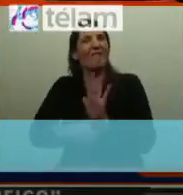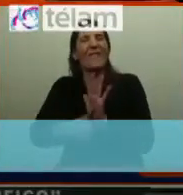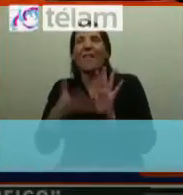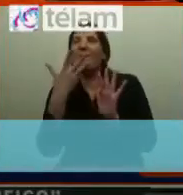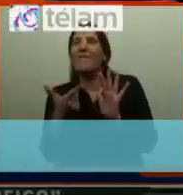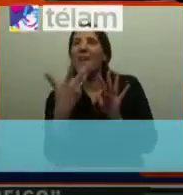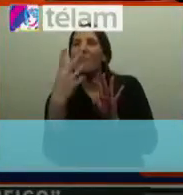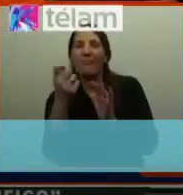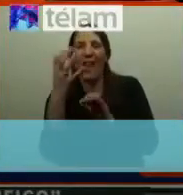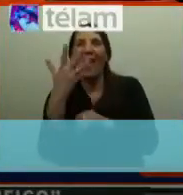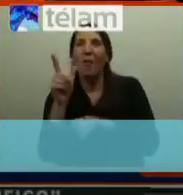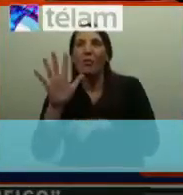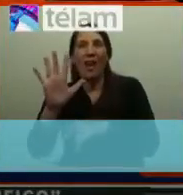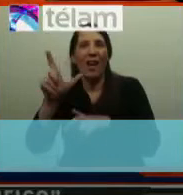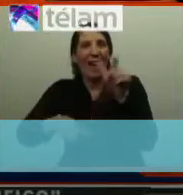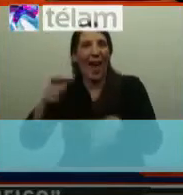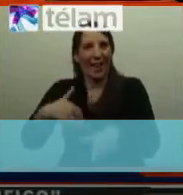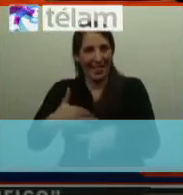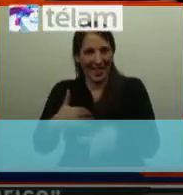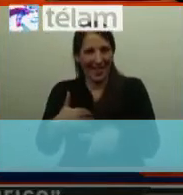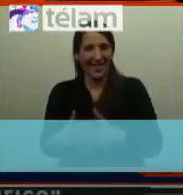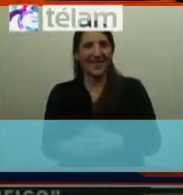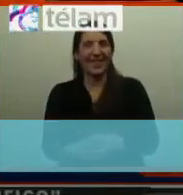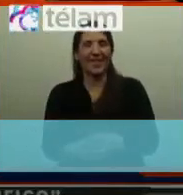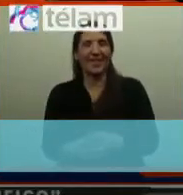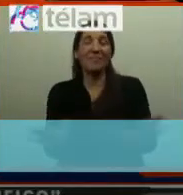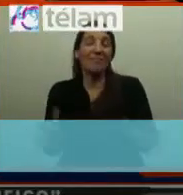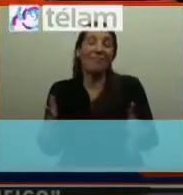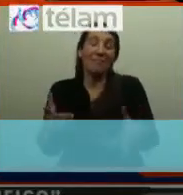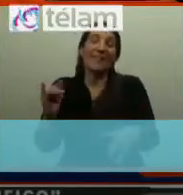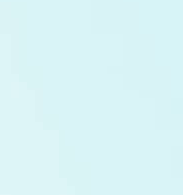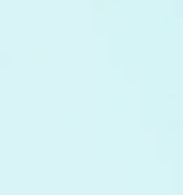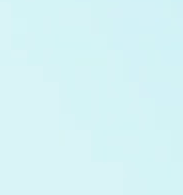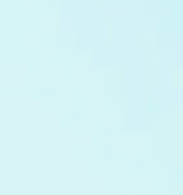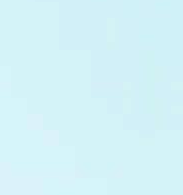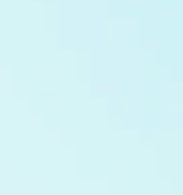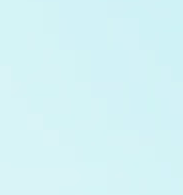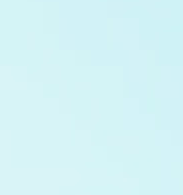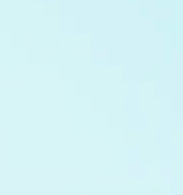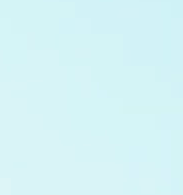no nos hagan goles, también lo importante es ganar para ir con dos resultados posibles al desquite.